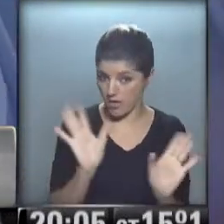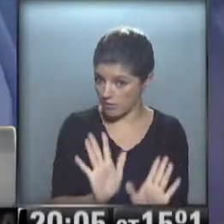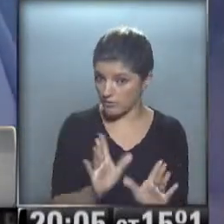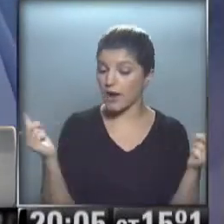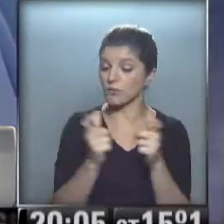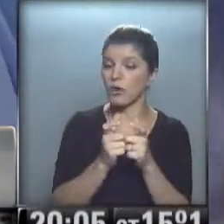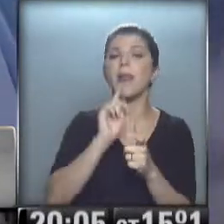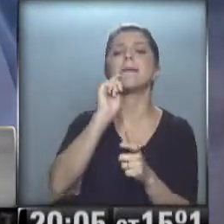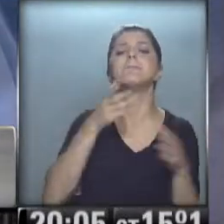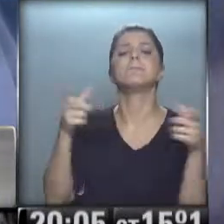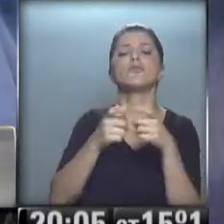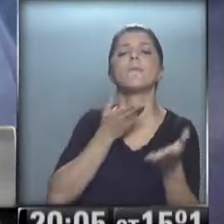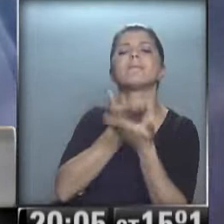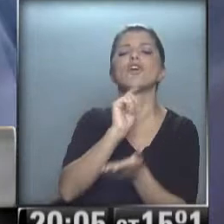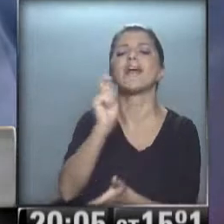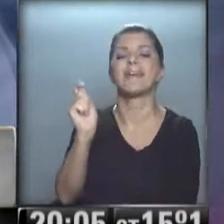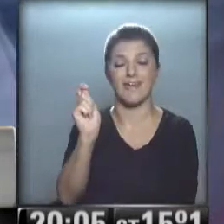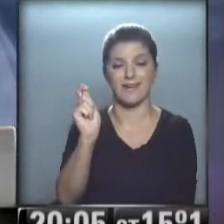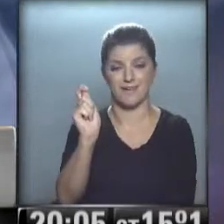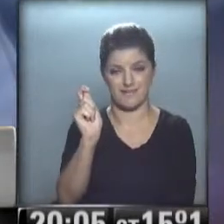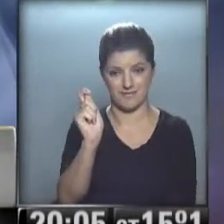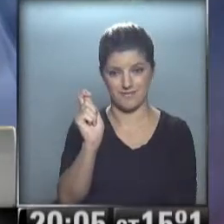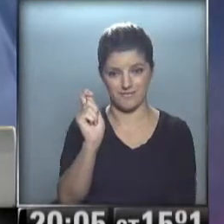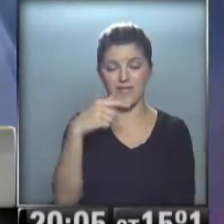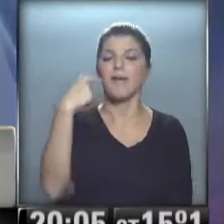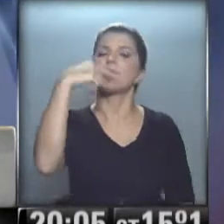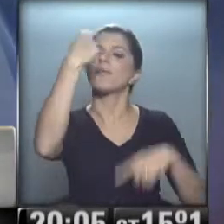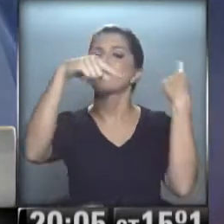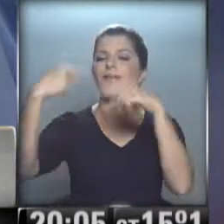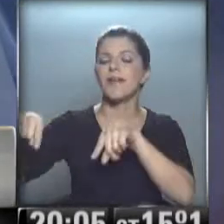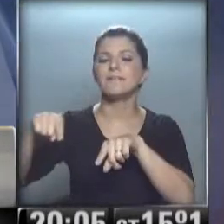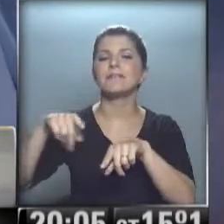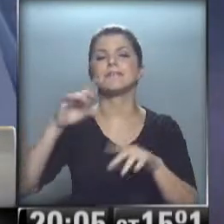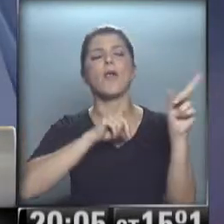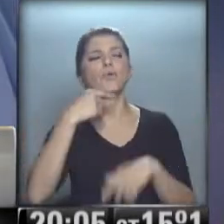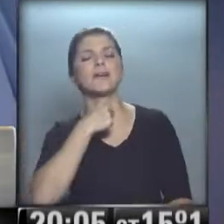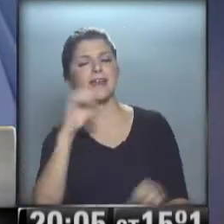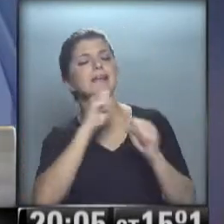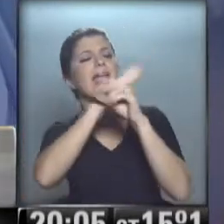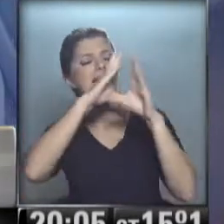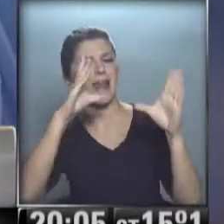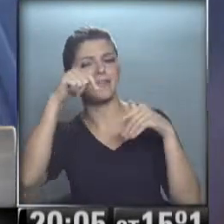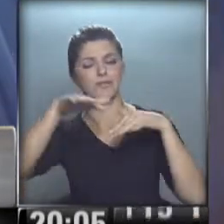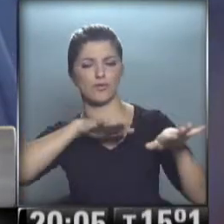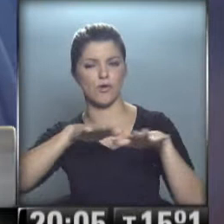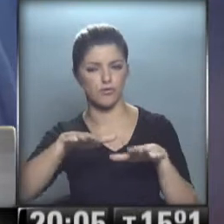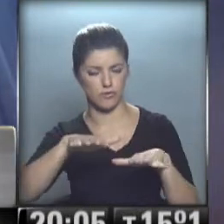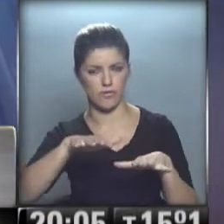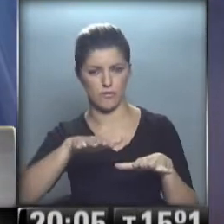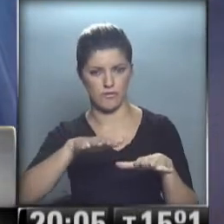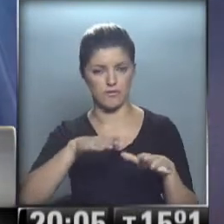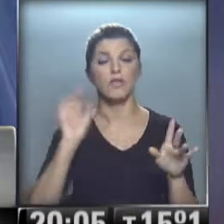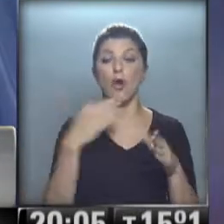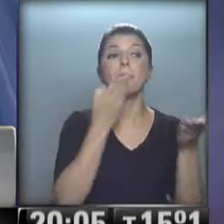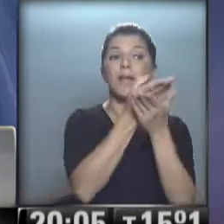¿Quién pidió la audiencia? A partir de diferentes mociones, pedidos de aclaración realizados al juez